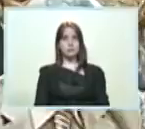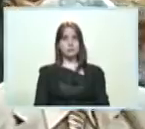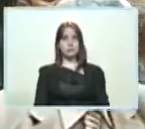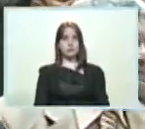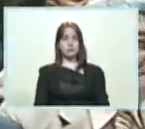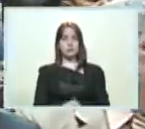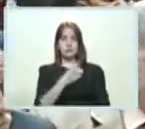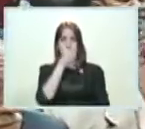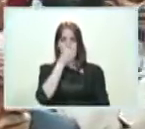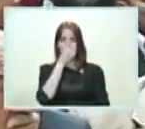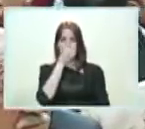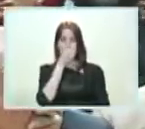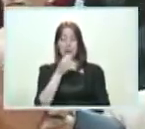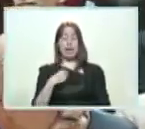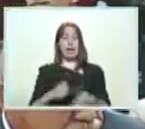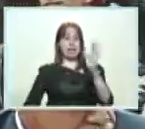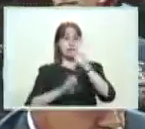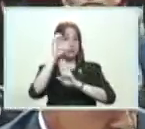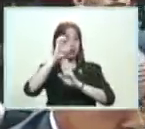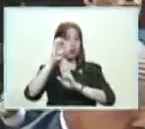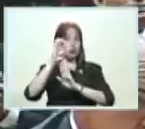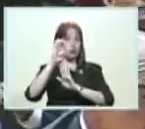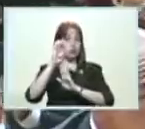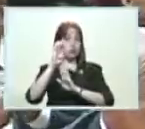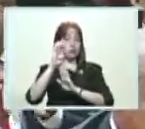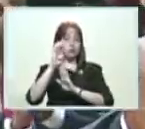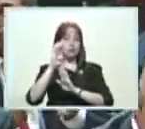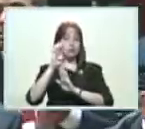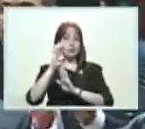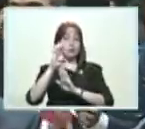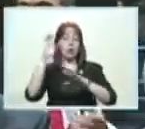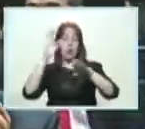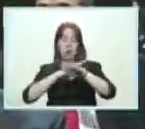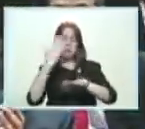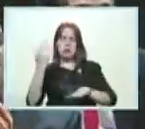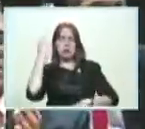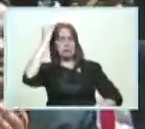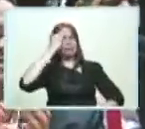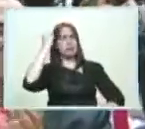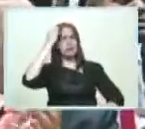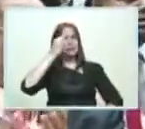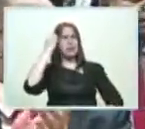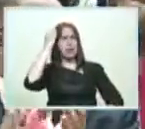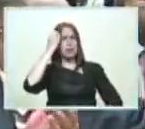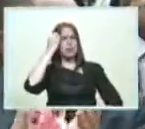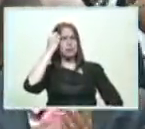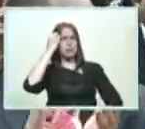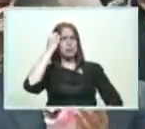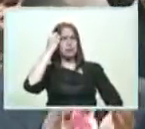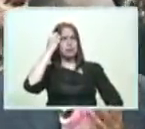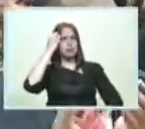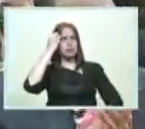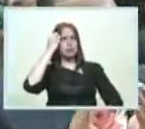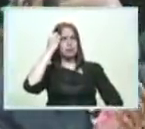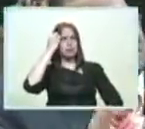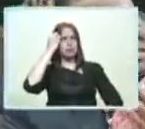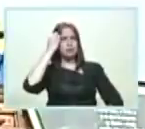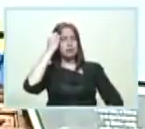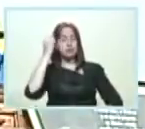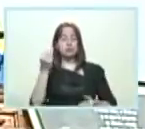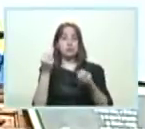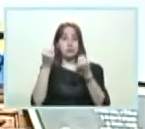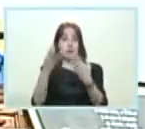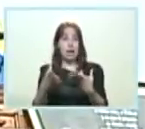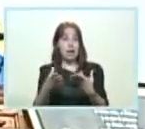Y si ha sido tan exitoso, ¿por qué nosotros no pensamos en